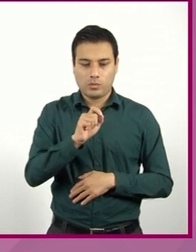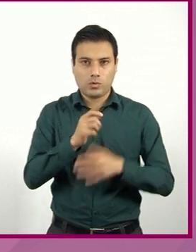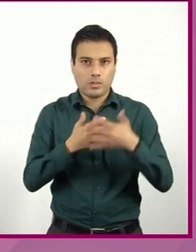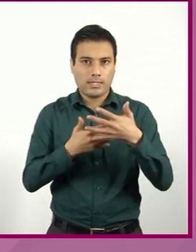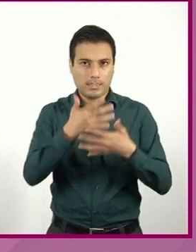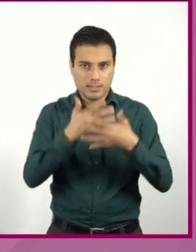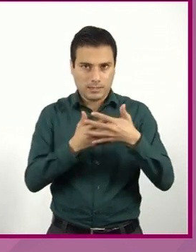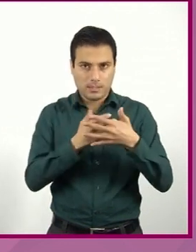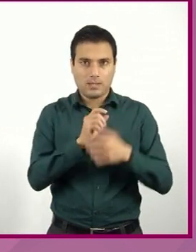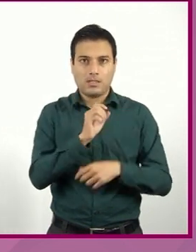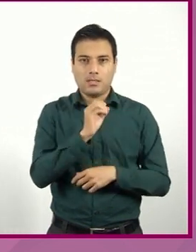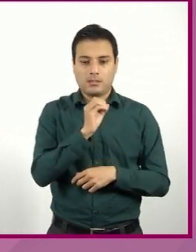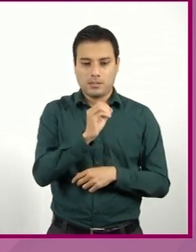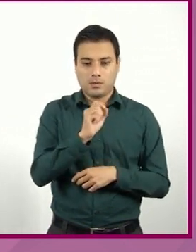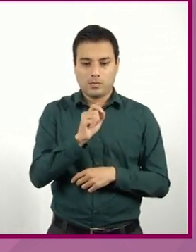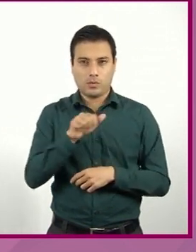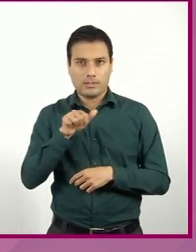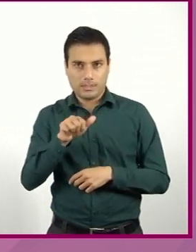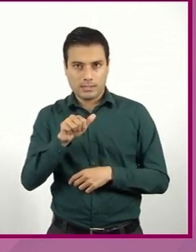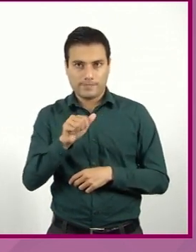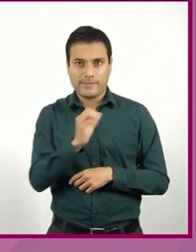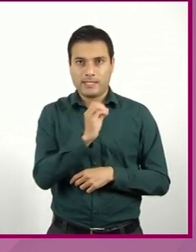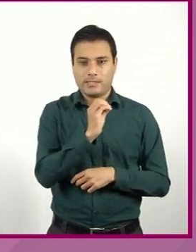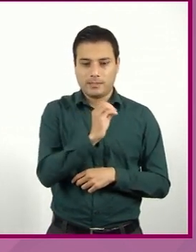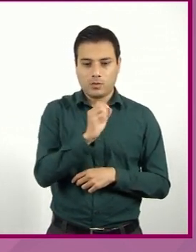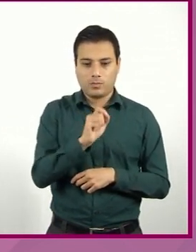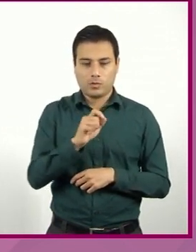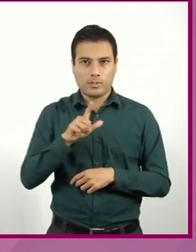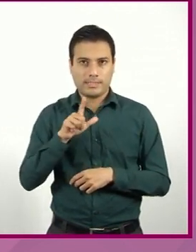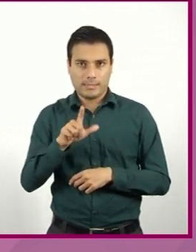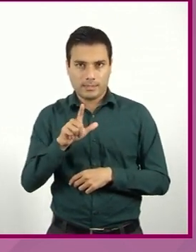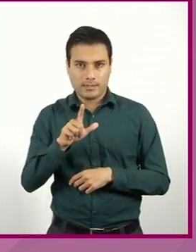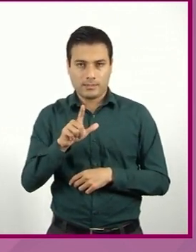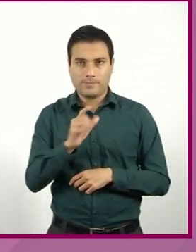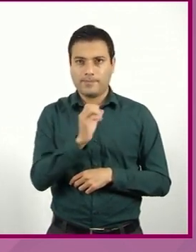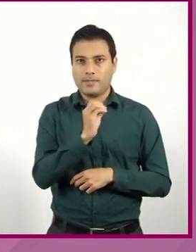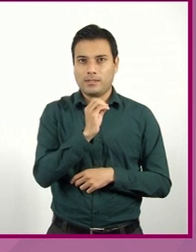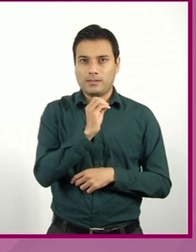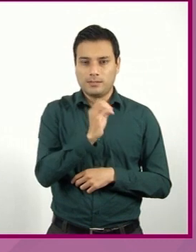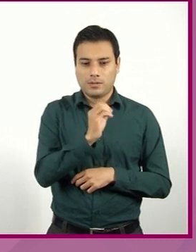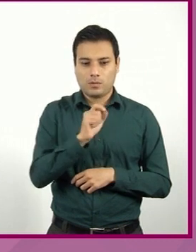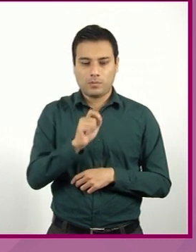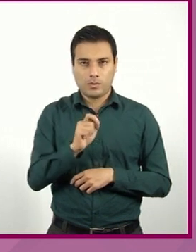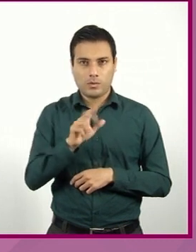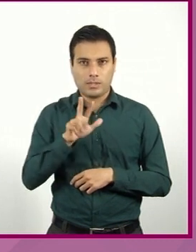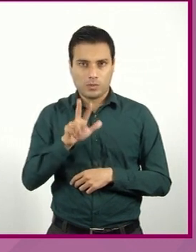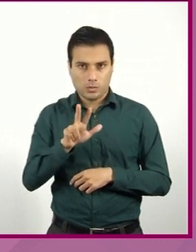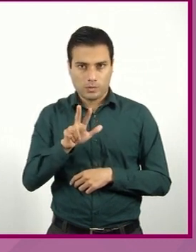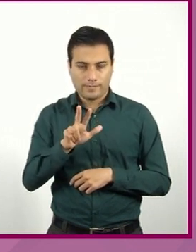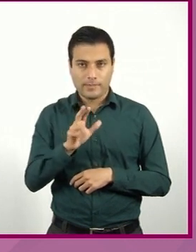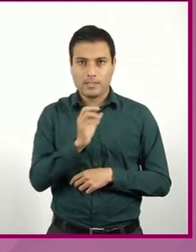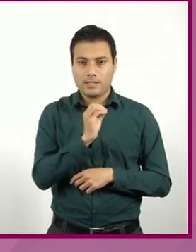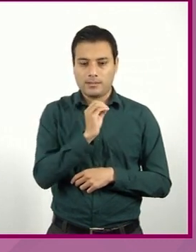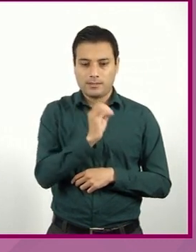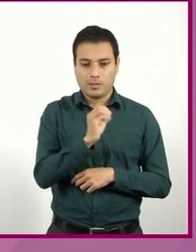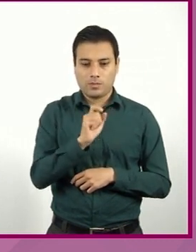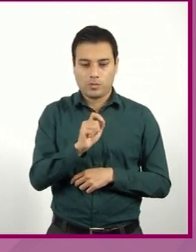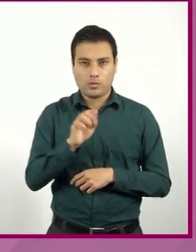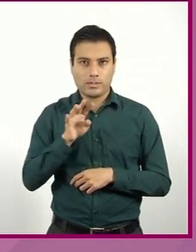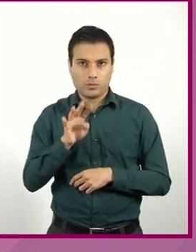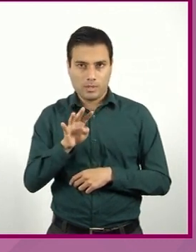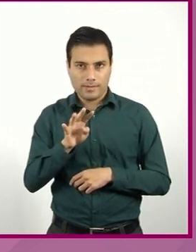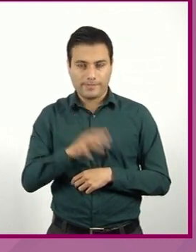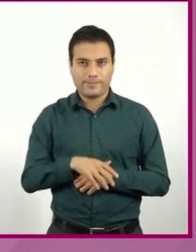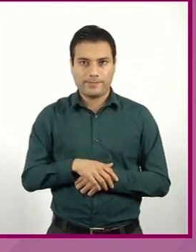15 centésimos, 16 centésimos, 17 centésimos, 18 centésimos